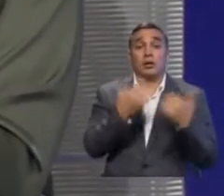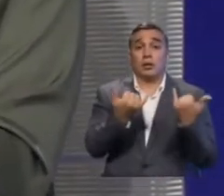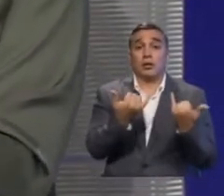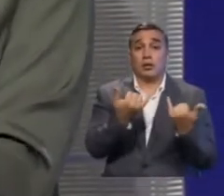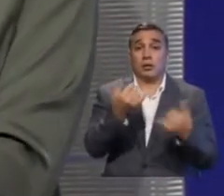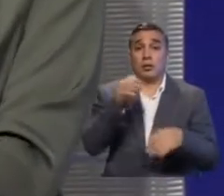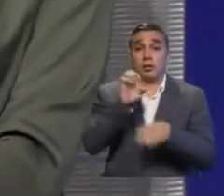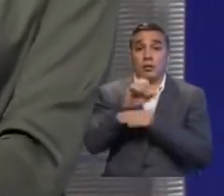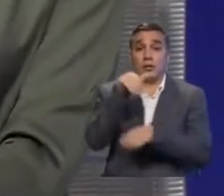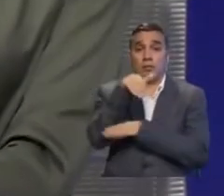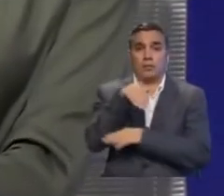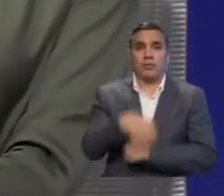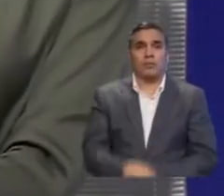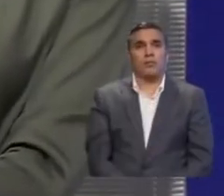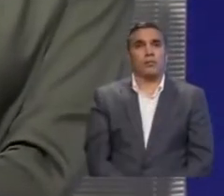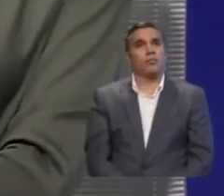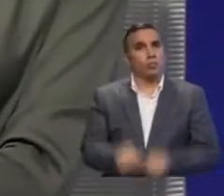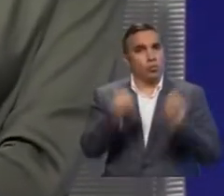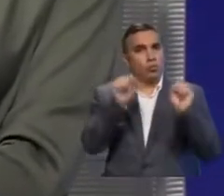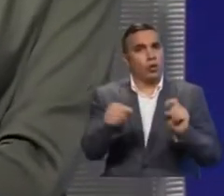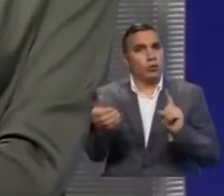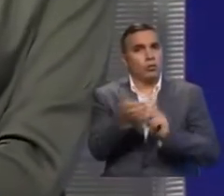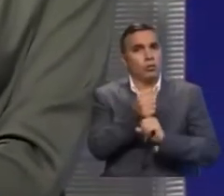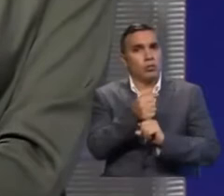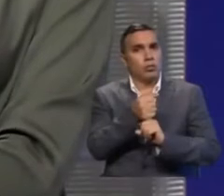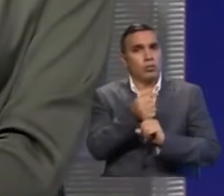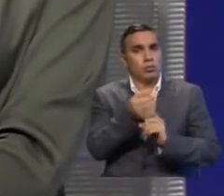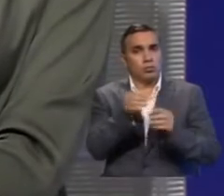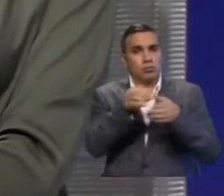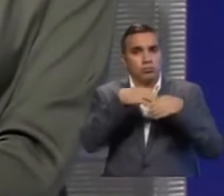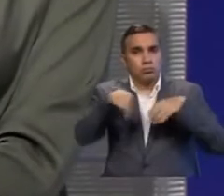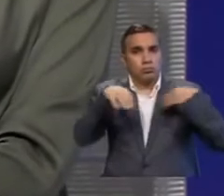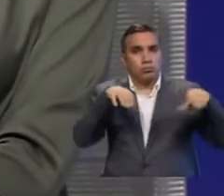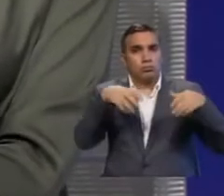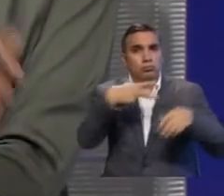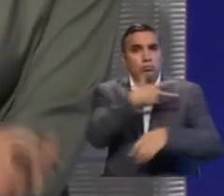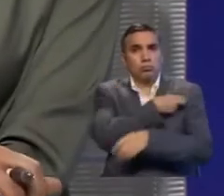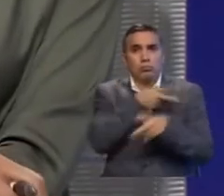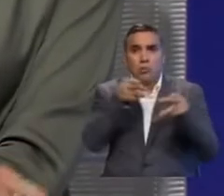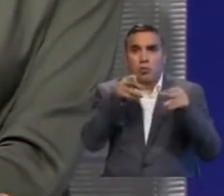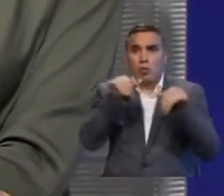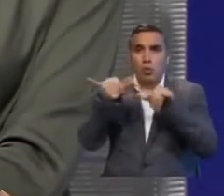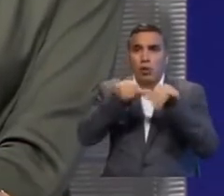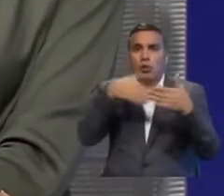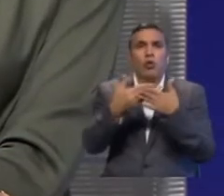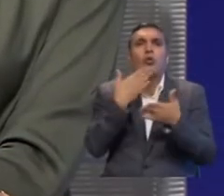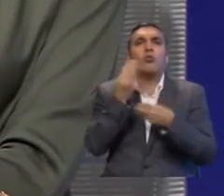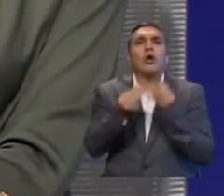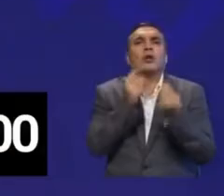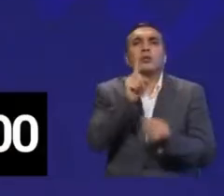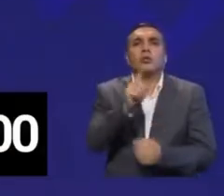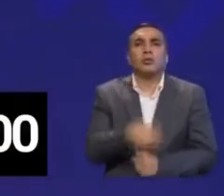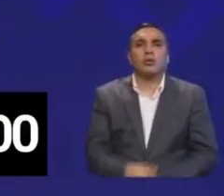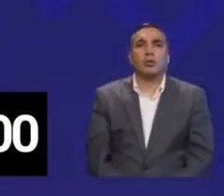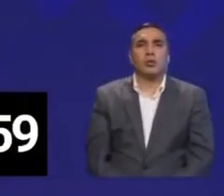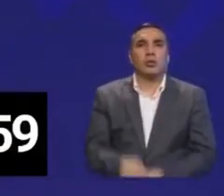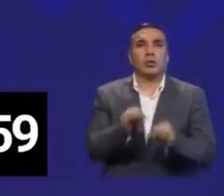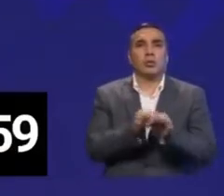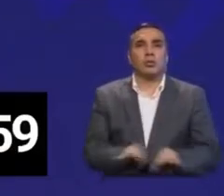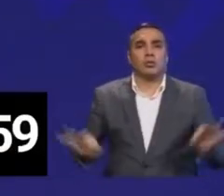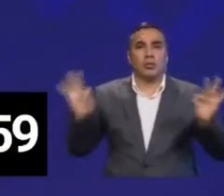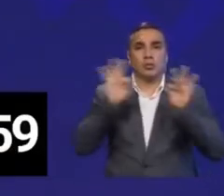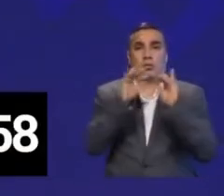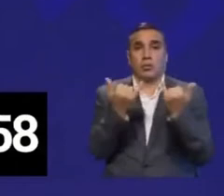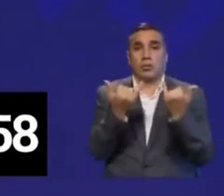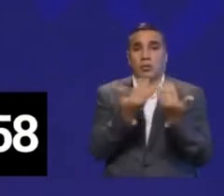país, Ecuador, se puede conseguir un reparto equitativo de las vacunas? ¿Cómo lo haría usted, candidato? Un minuto. Es importante que en